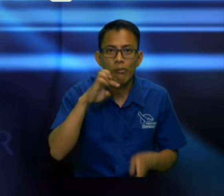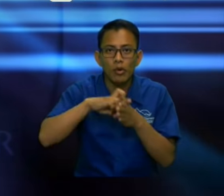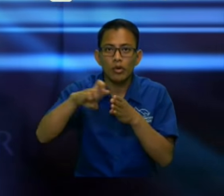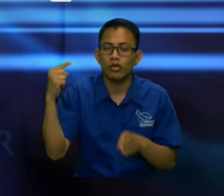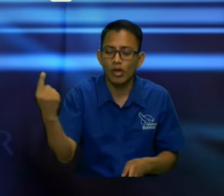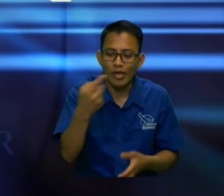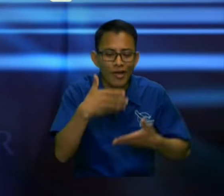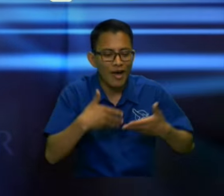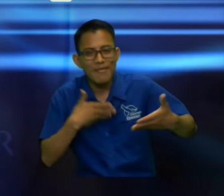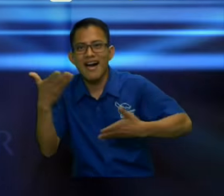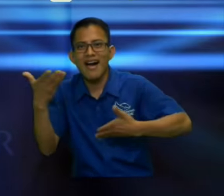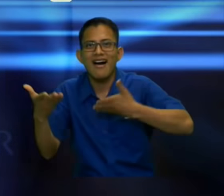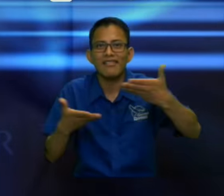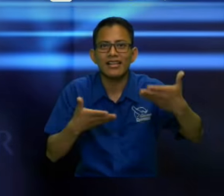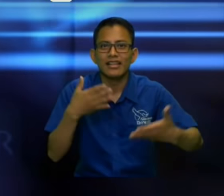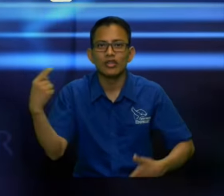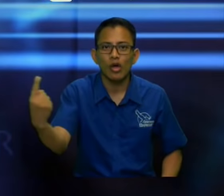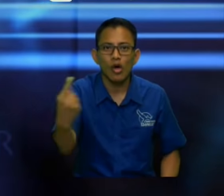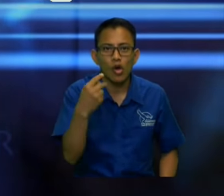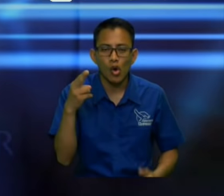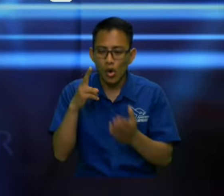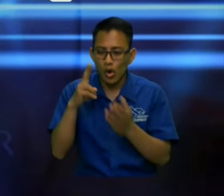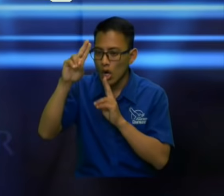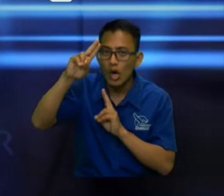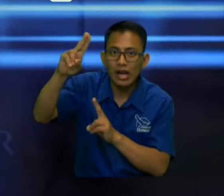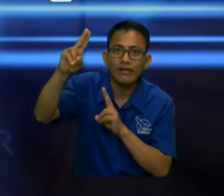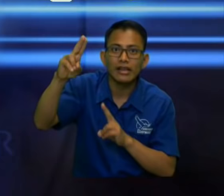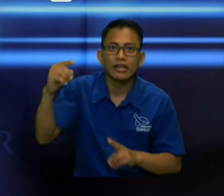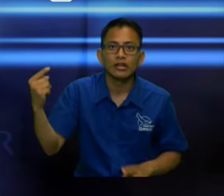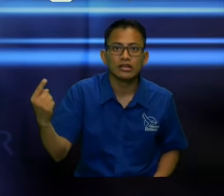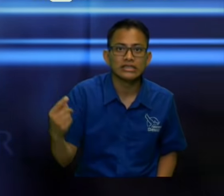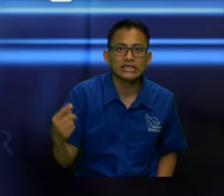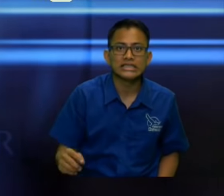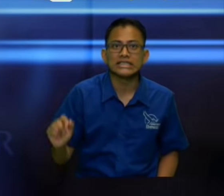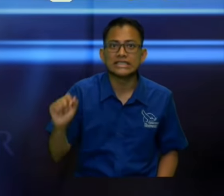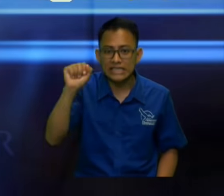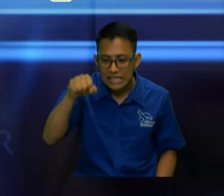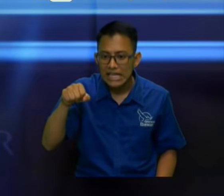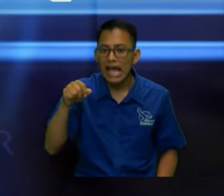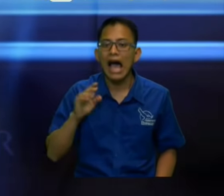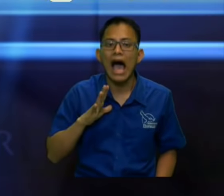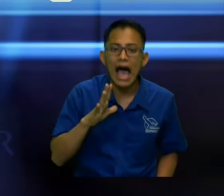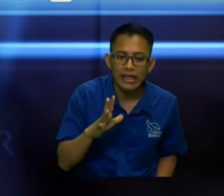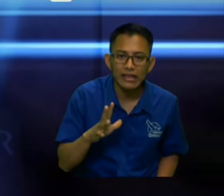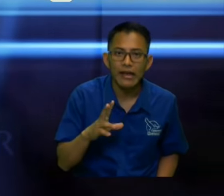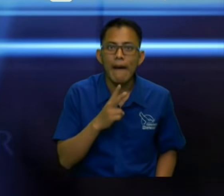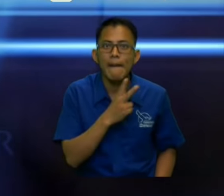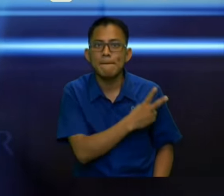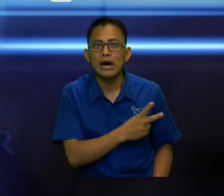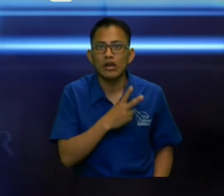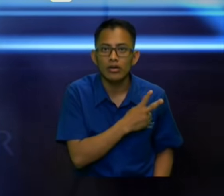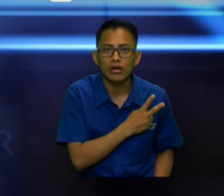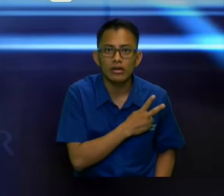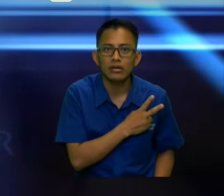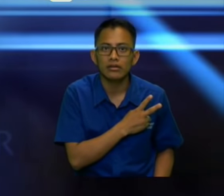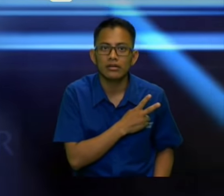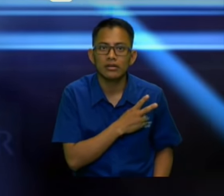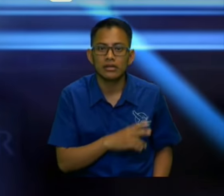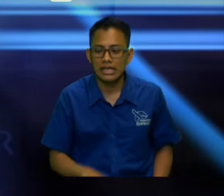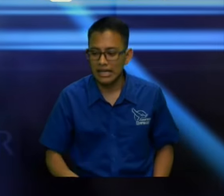o algo que merece elogio, en esto meditad, en esto pensad. Esa es la renovación de la mente, esas ocho cosas.